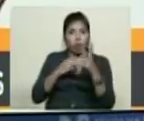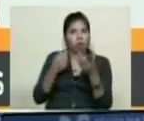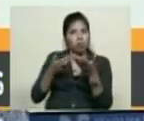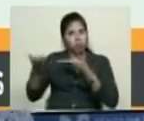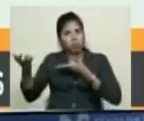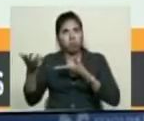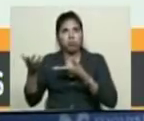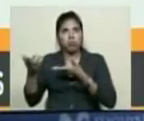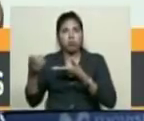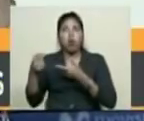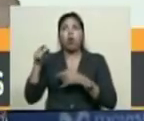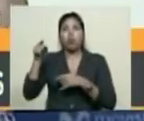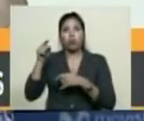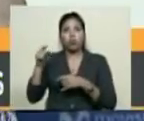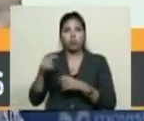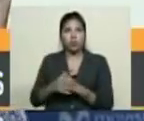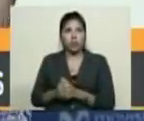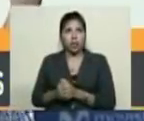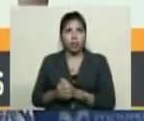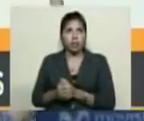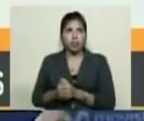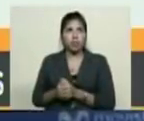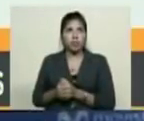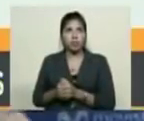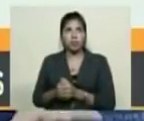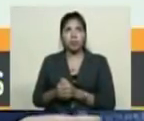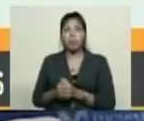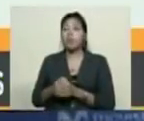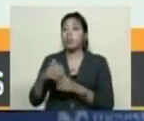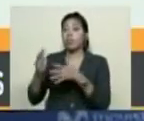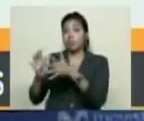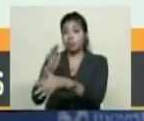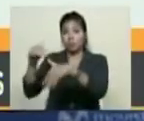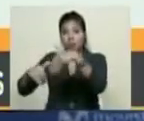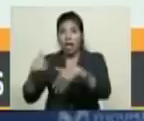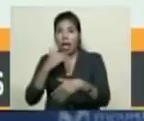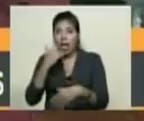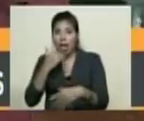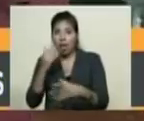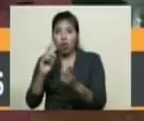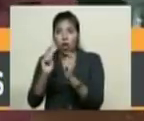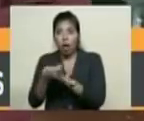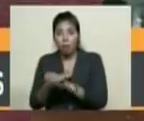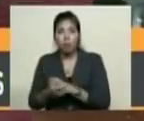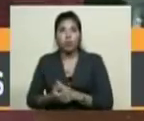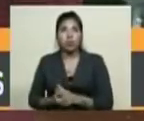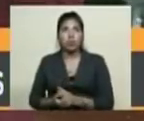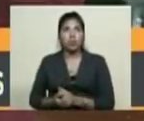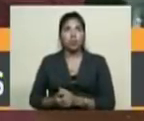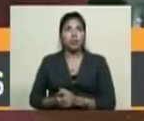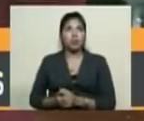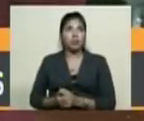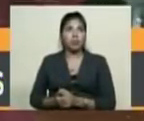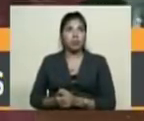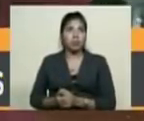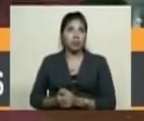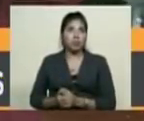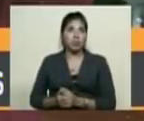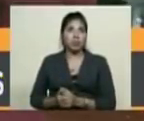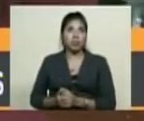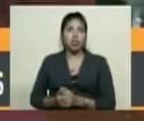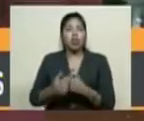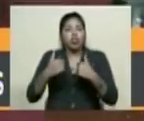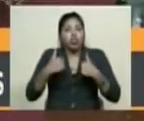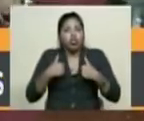¿usted espera que la posición de España sobre las elecciones en Venezuela cambie? Yo lo único que aspiro es que el pueblo venezolano salga a votar